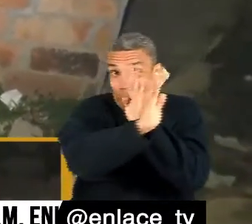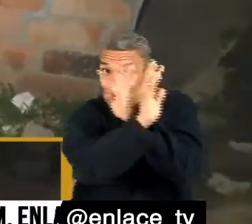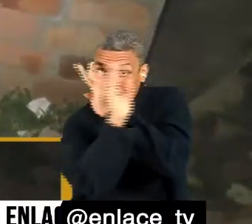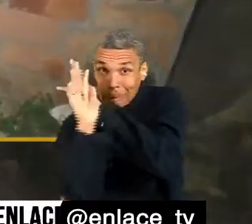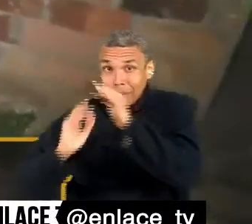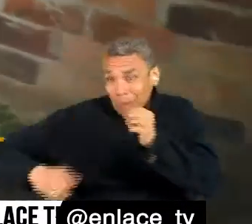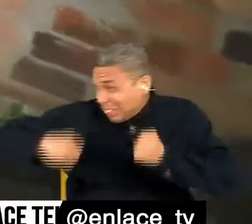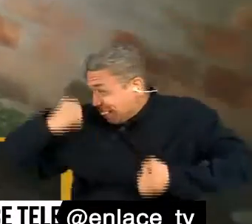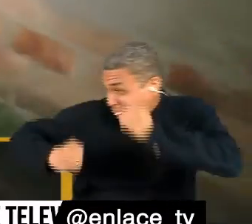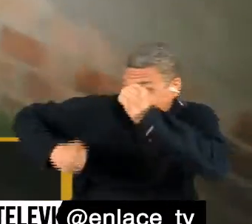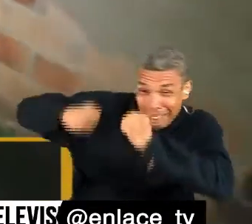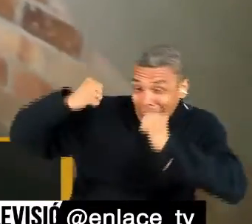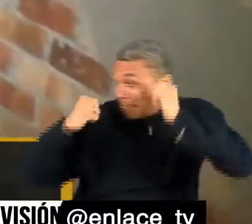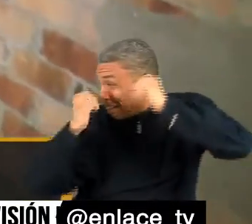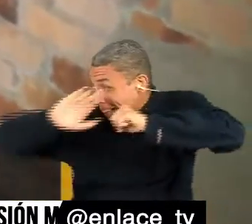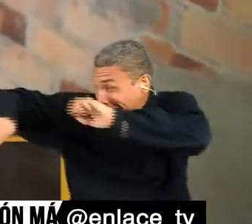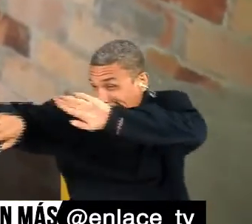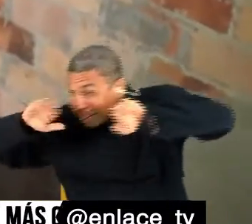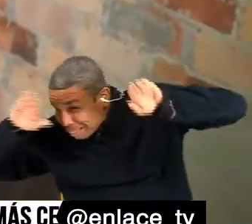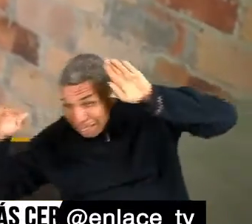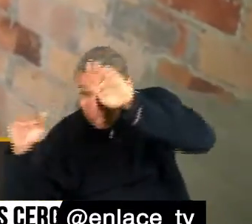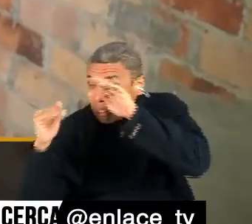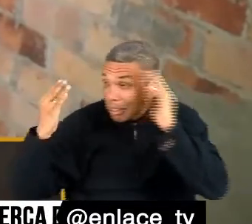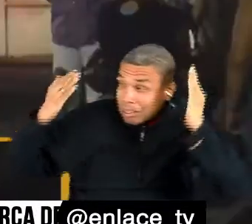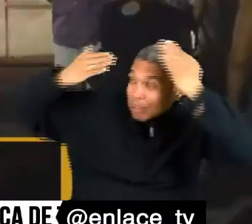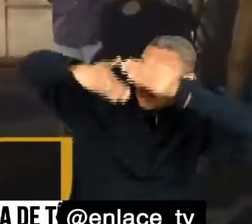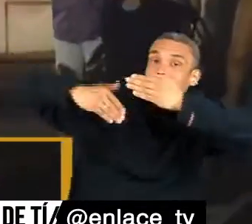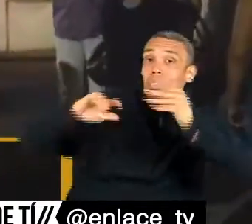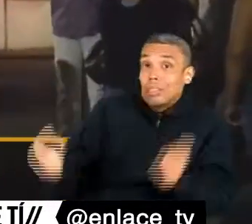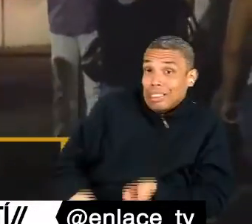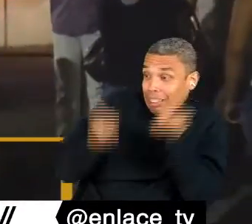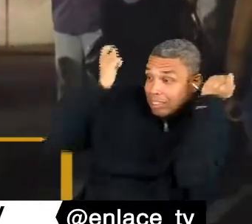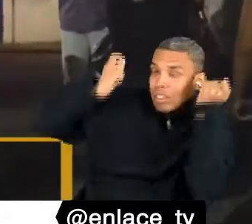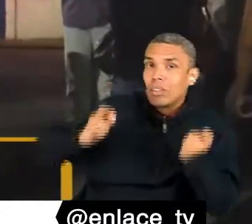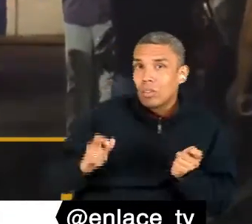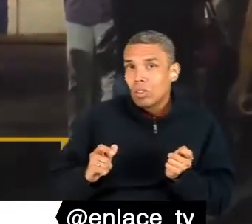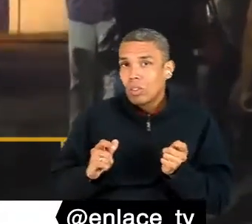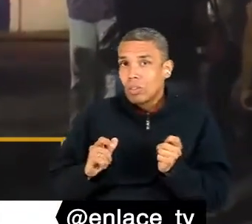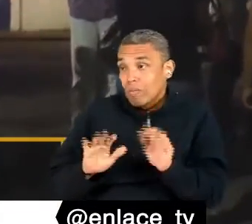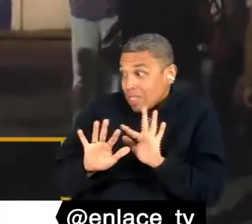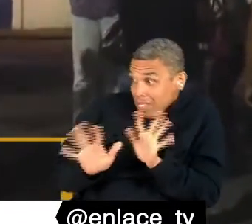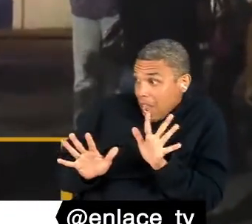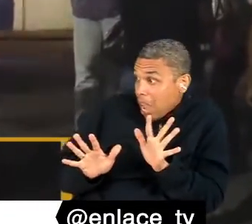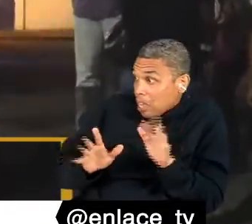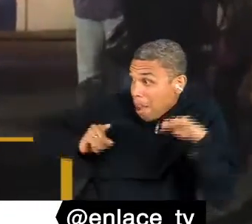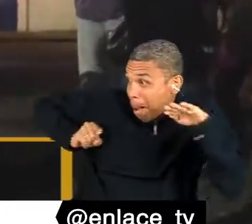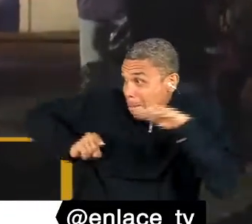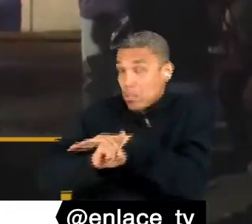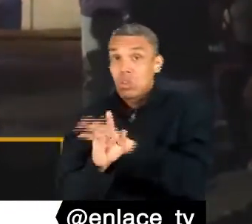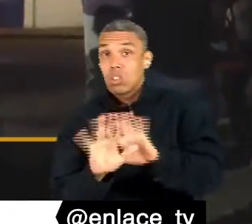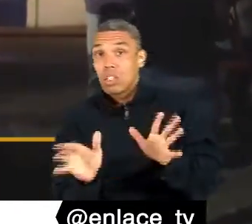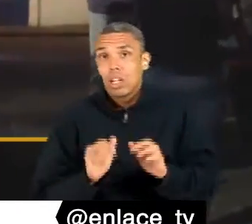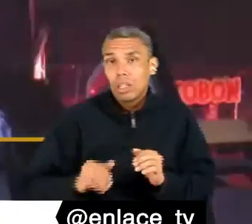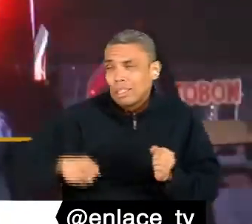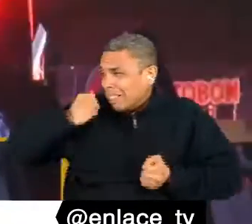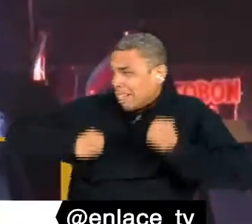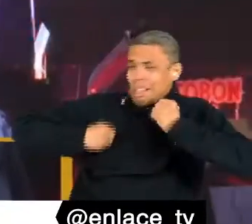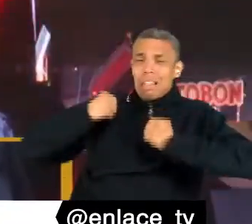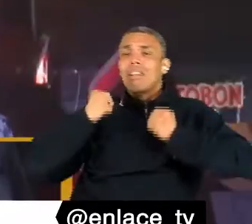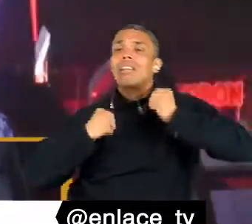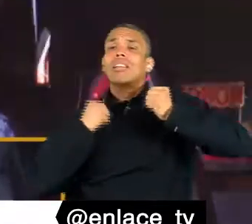pudo esconderse de sus atacantes. Una vez pudo escapar del lugar, fue auxiliado por paramédicos del Cuerpo de Bomberos Voluntarios que transitaban por el